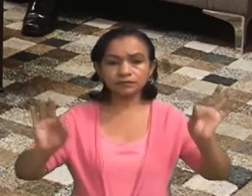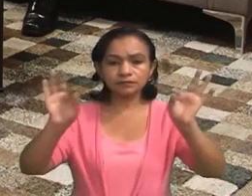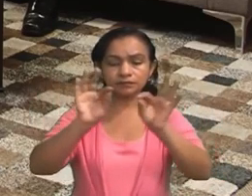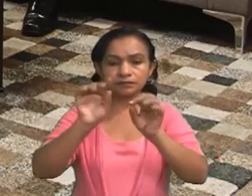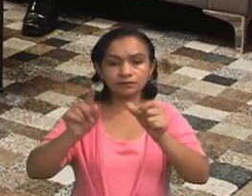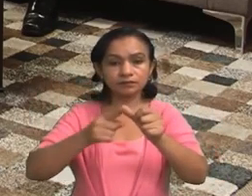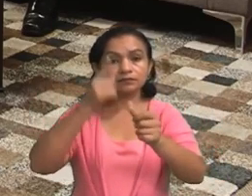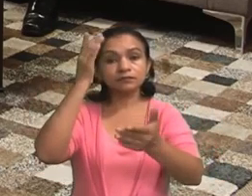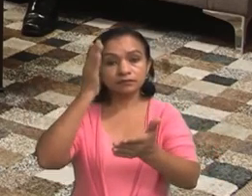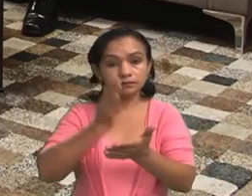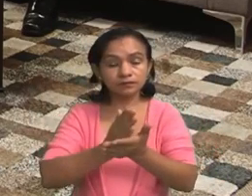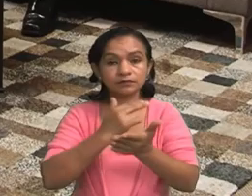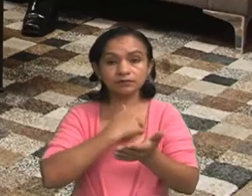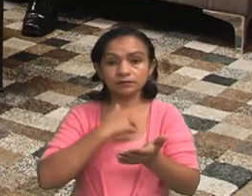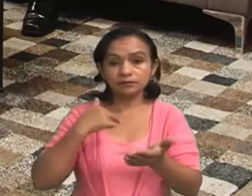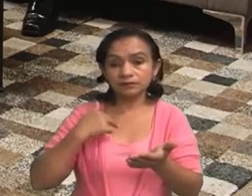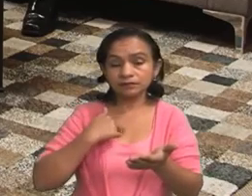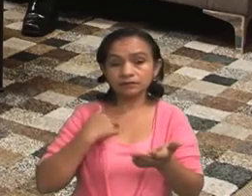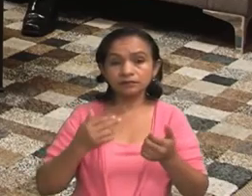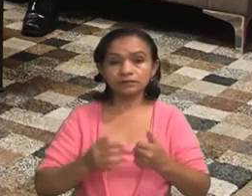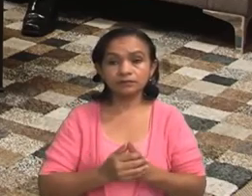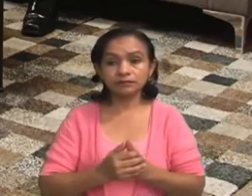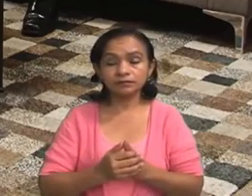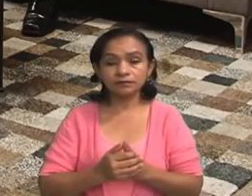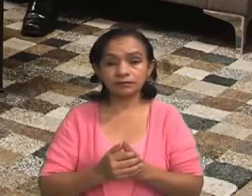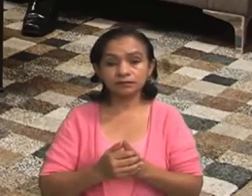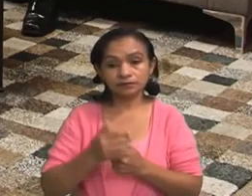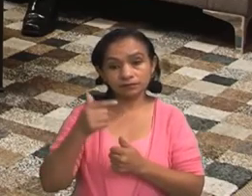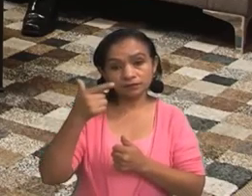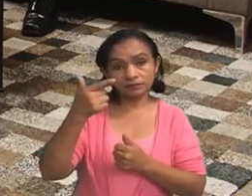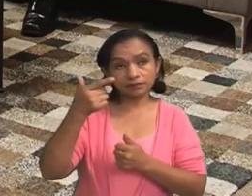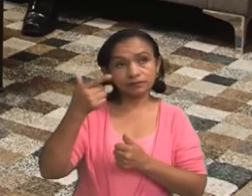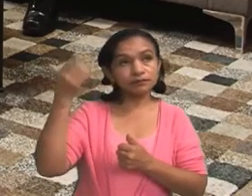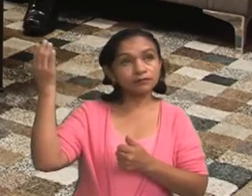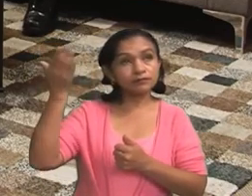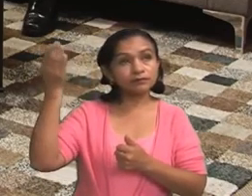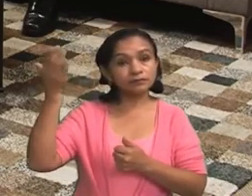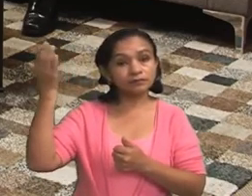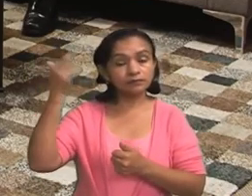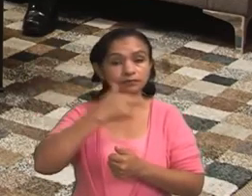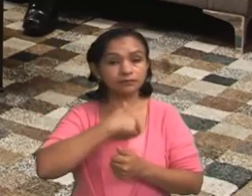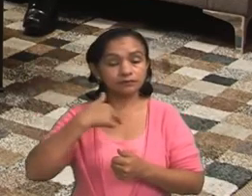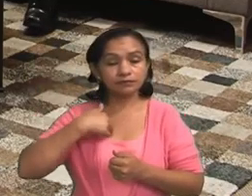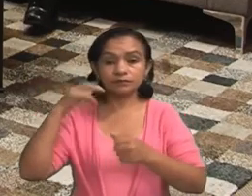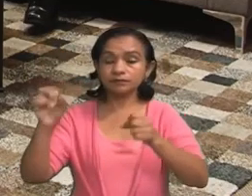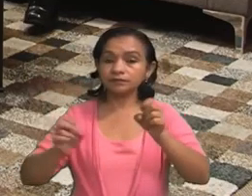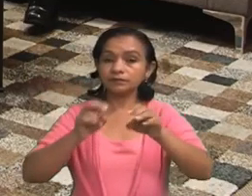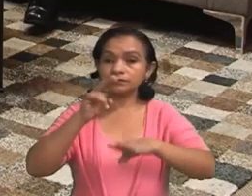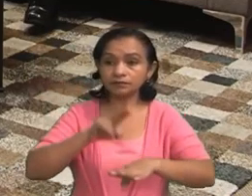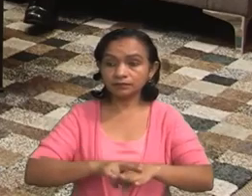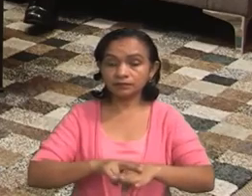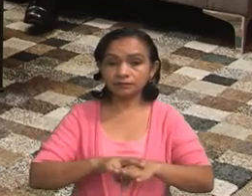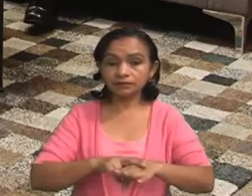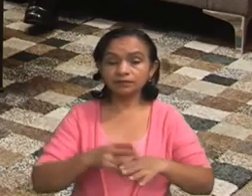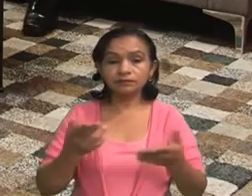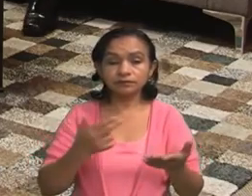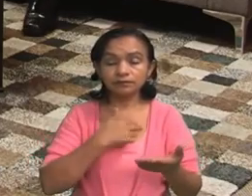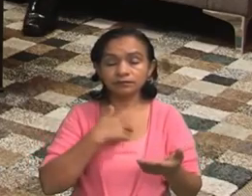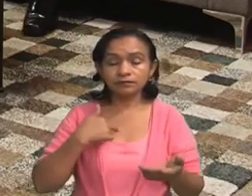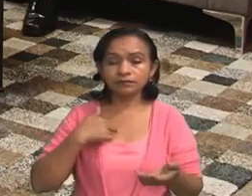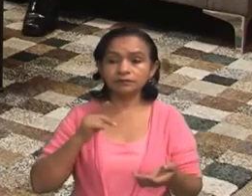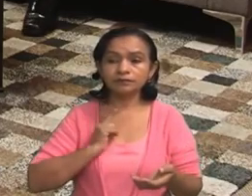vez que lo estamos haciendo, de 7 congresos pues, que vamos organizando a nivel nacional, es que vamos a